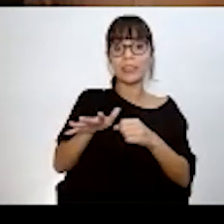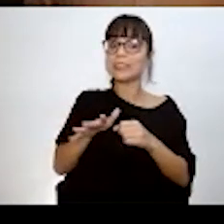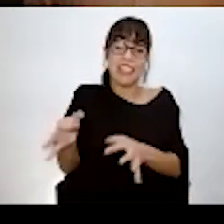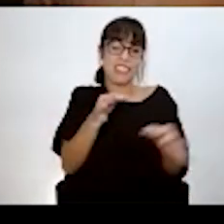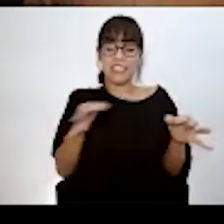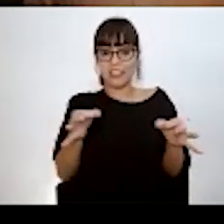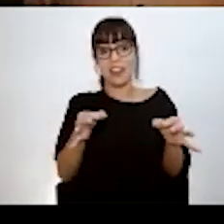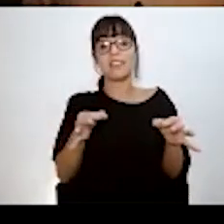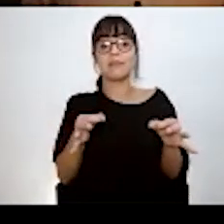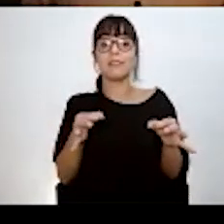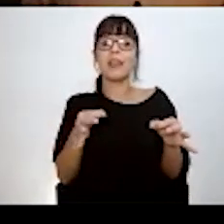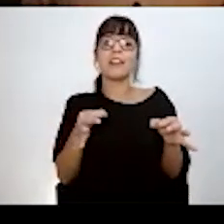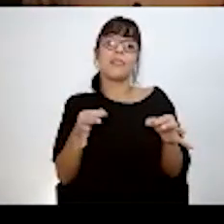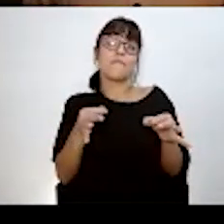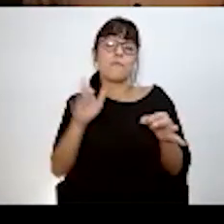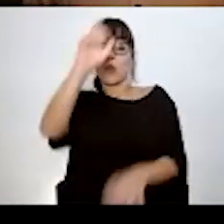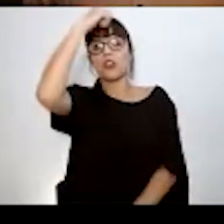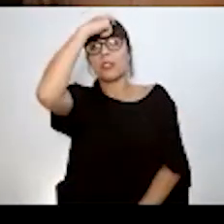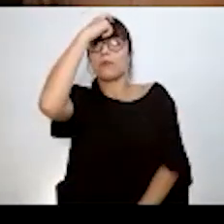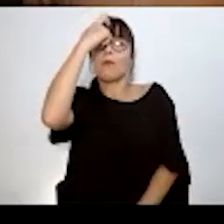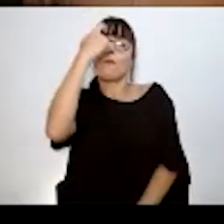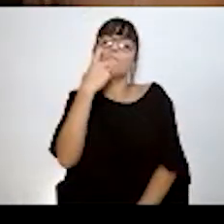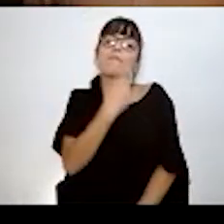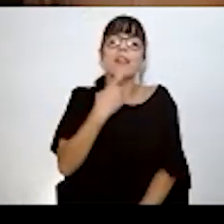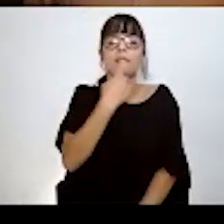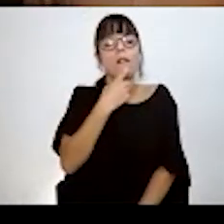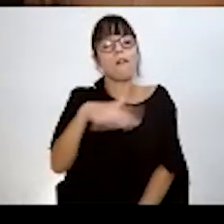decía, lugares míticos, lugares en los que habitan